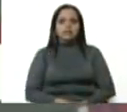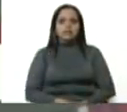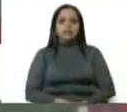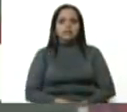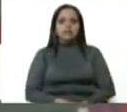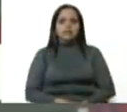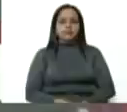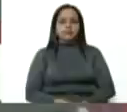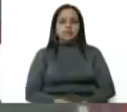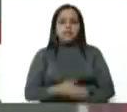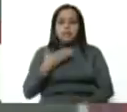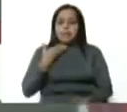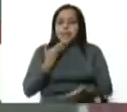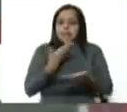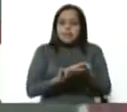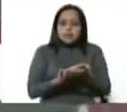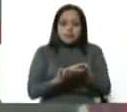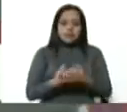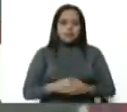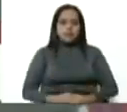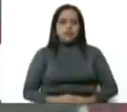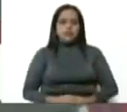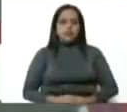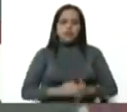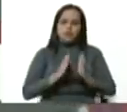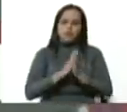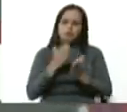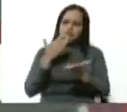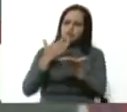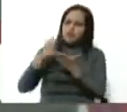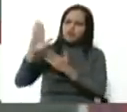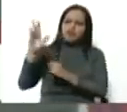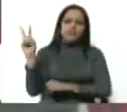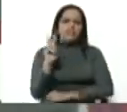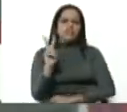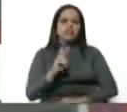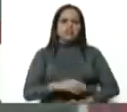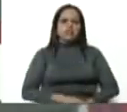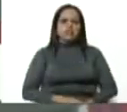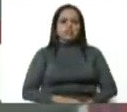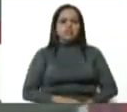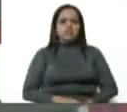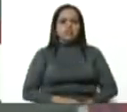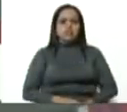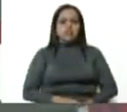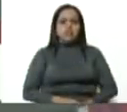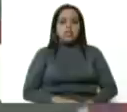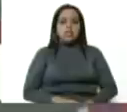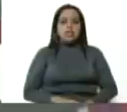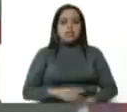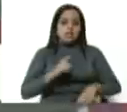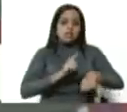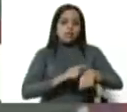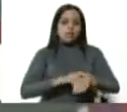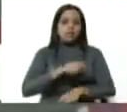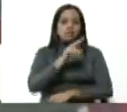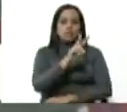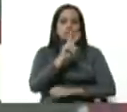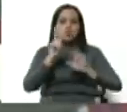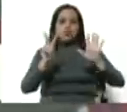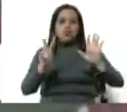y pedir que se retirara del país en el término de las 72 horas.